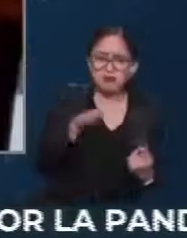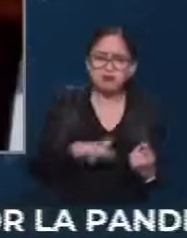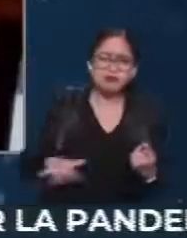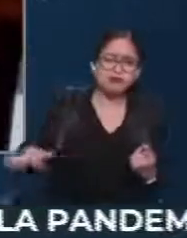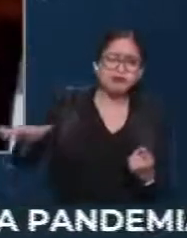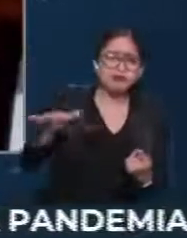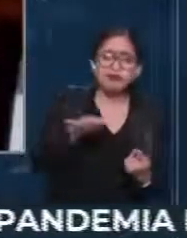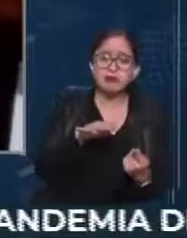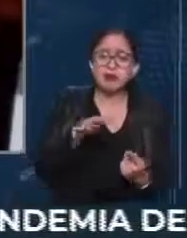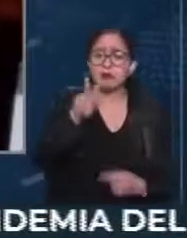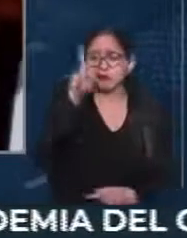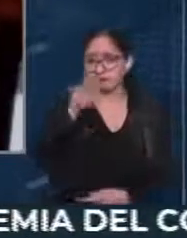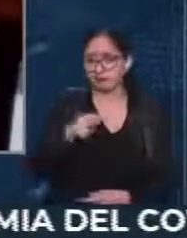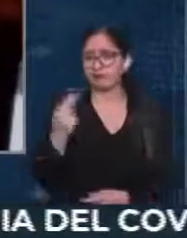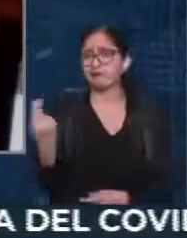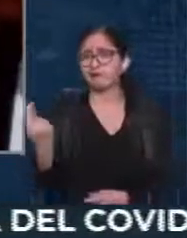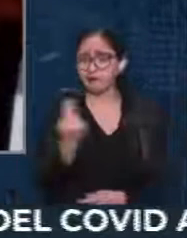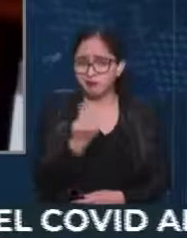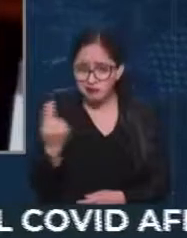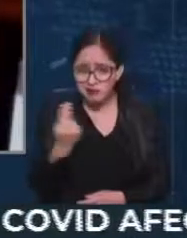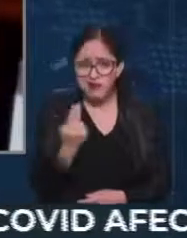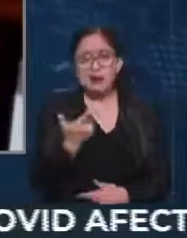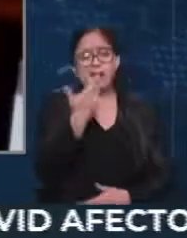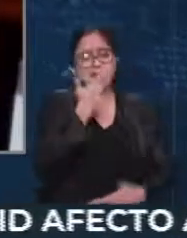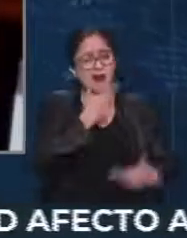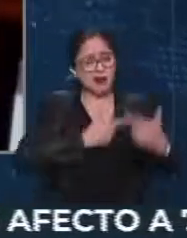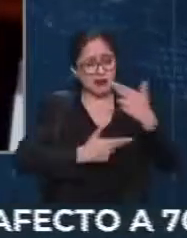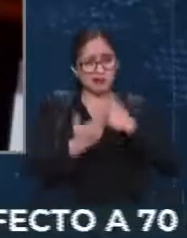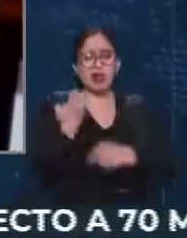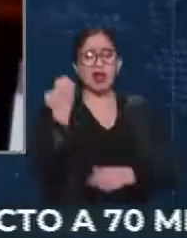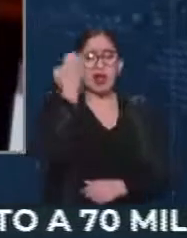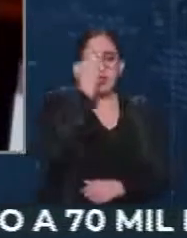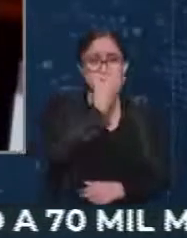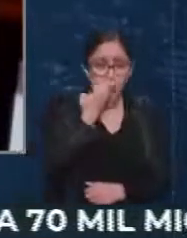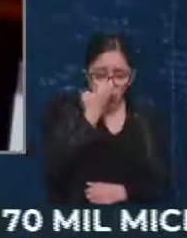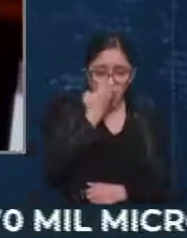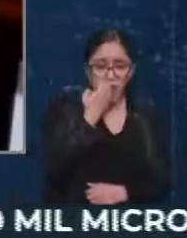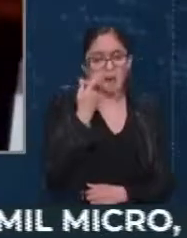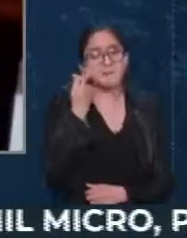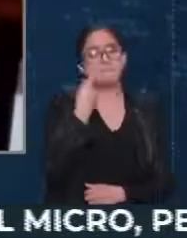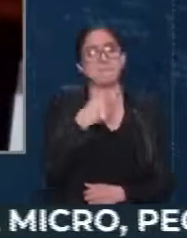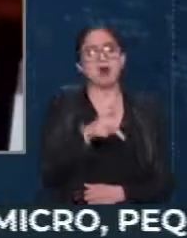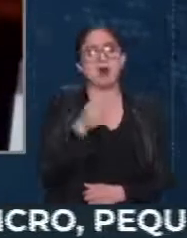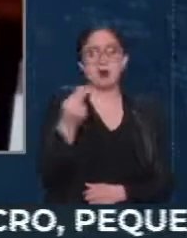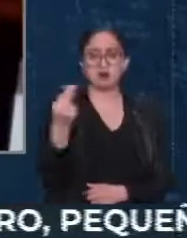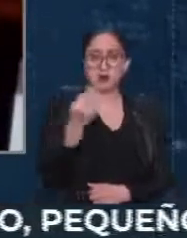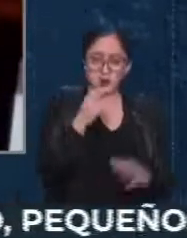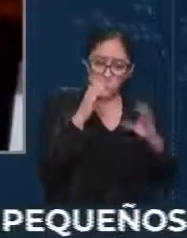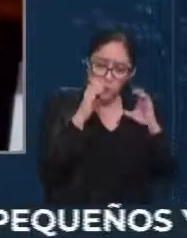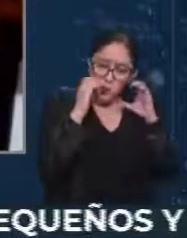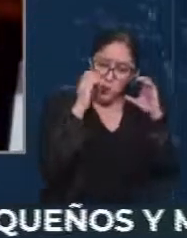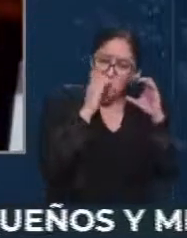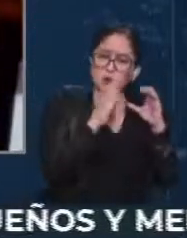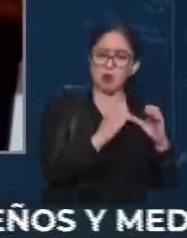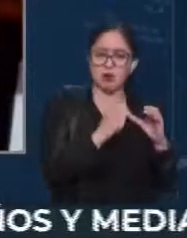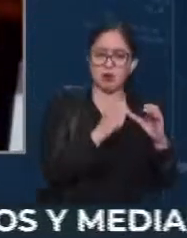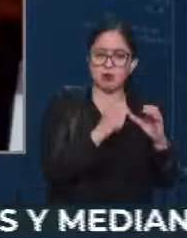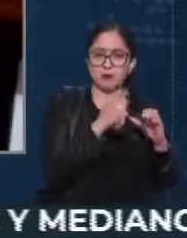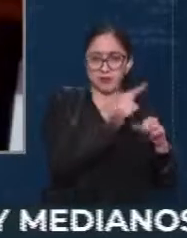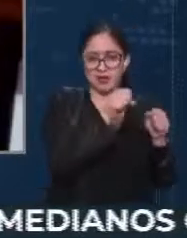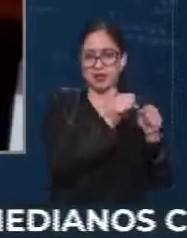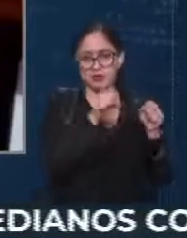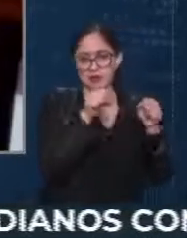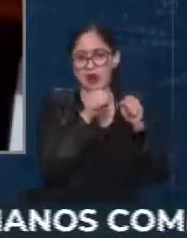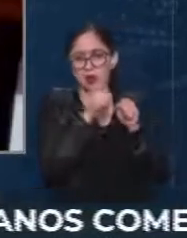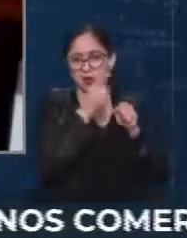retornar lo más pronto posible y prudentemente a las aulas. El asunto,